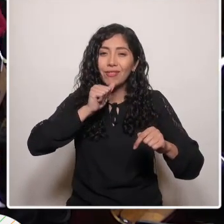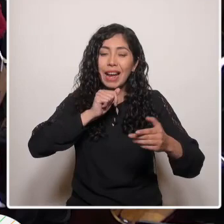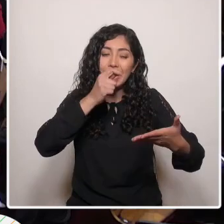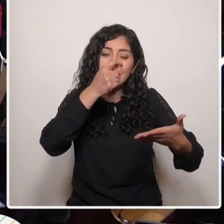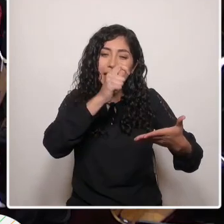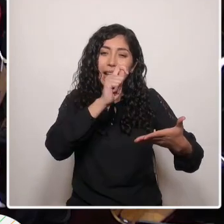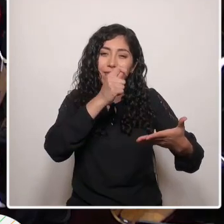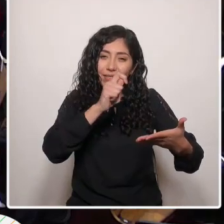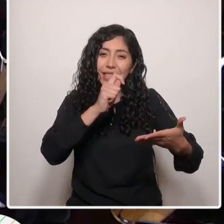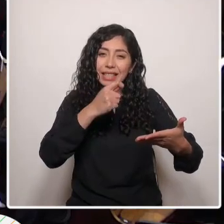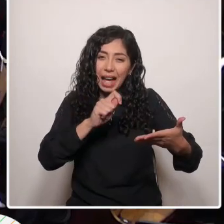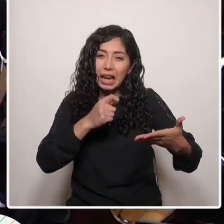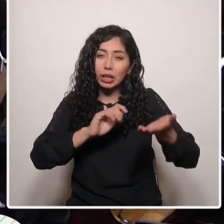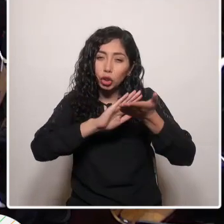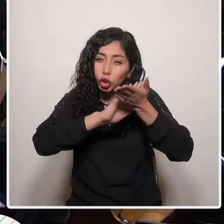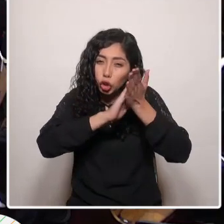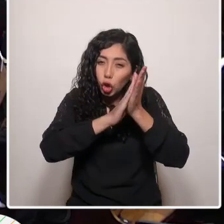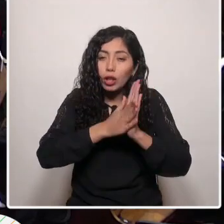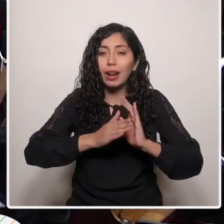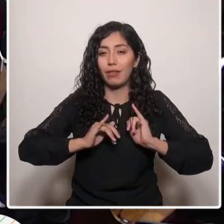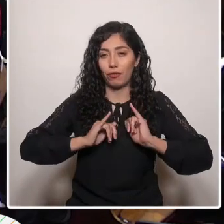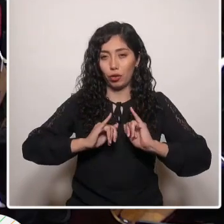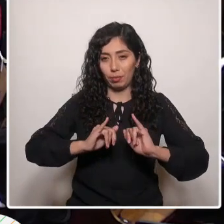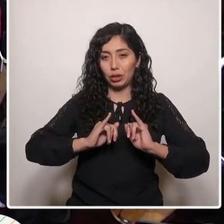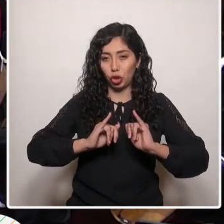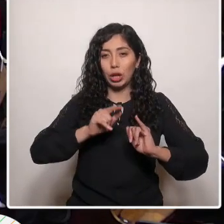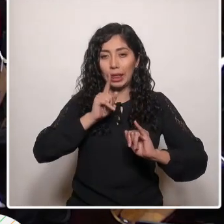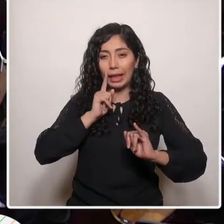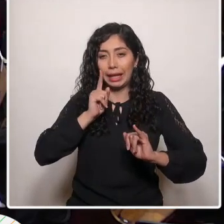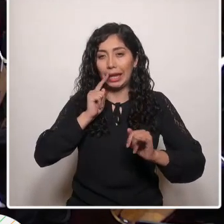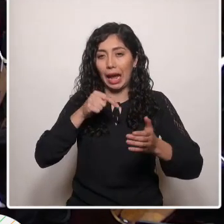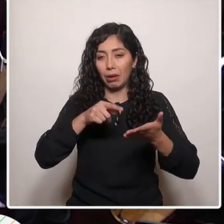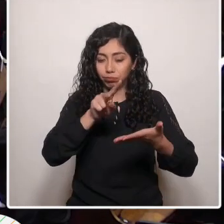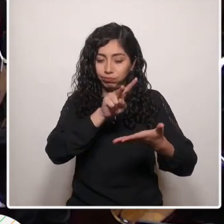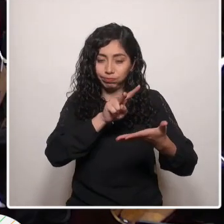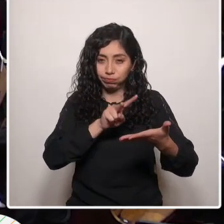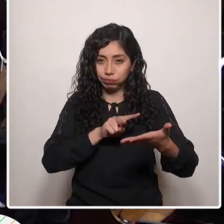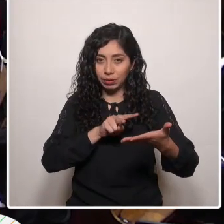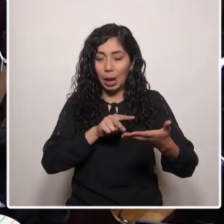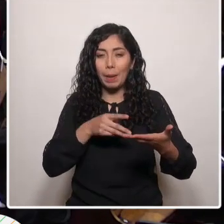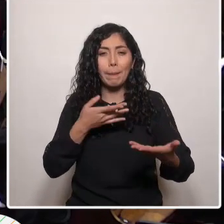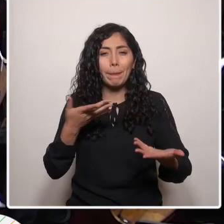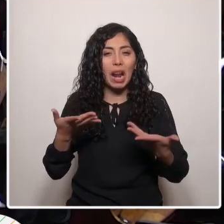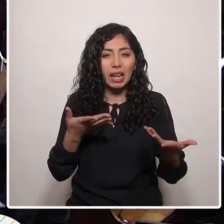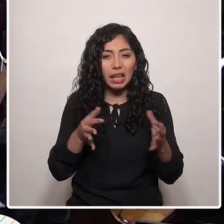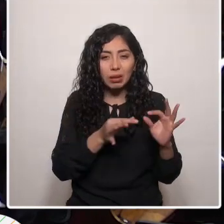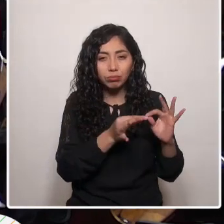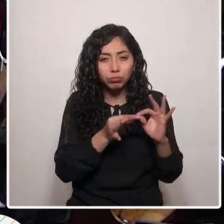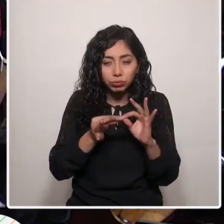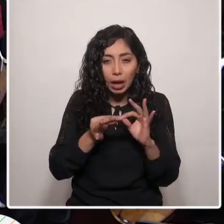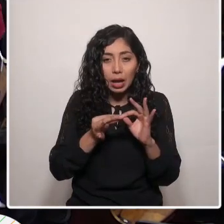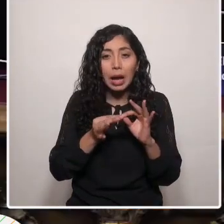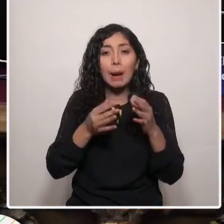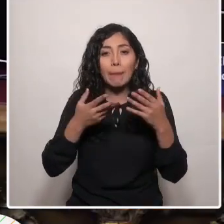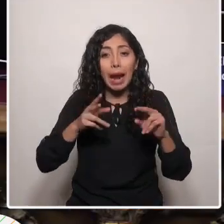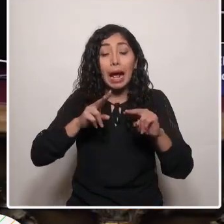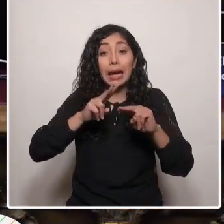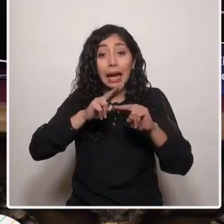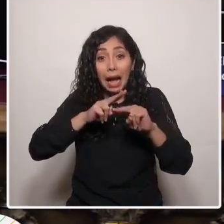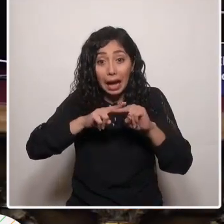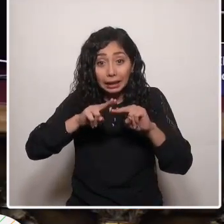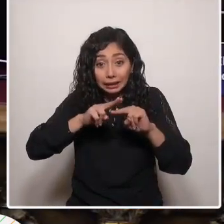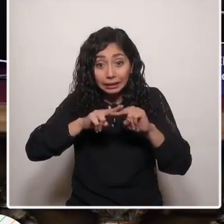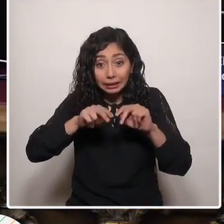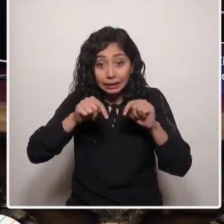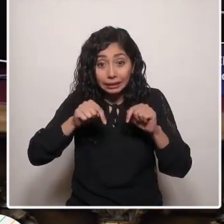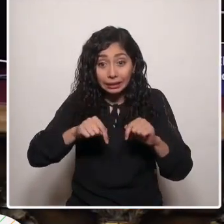los antecedentes que tuvieron a la vista para efectuar la citación que nos